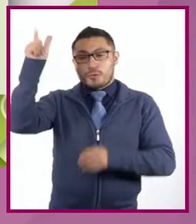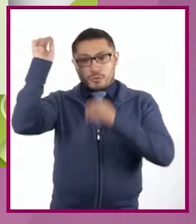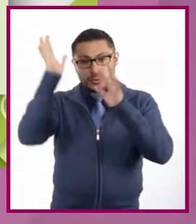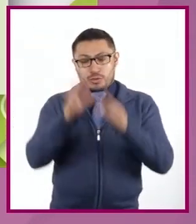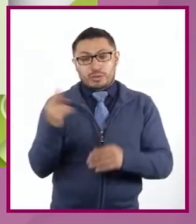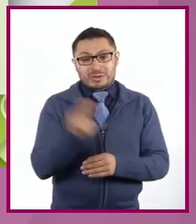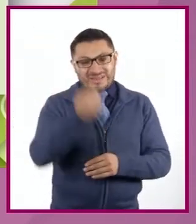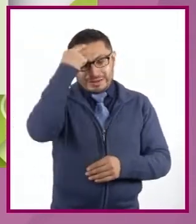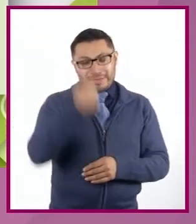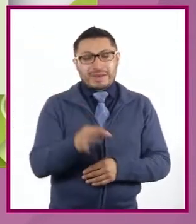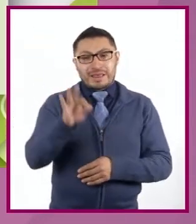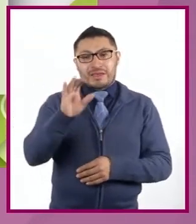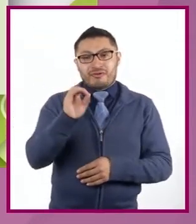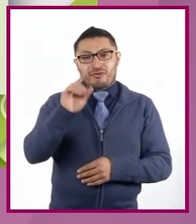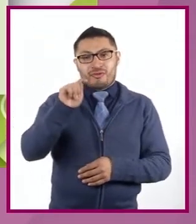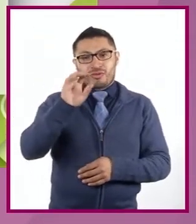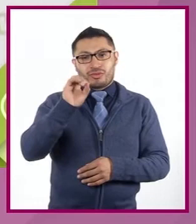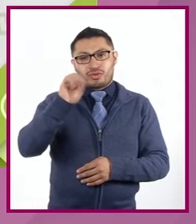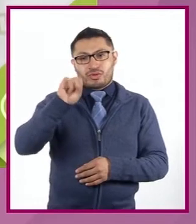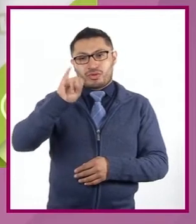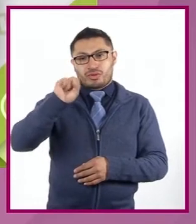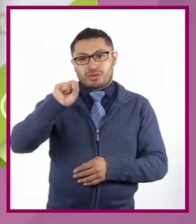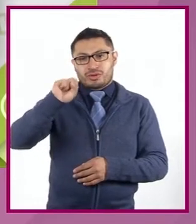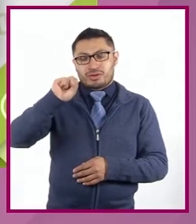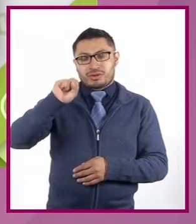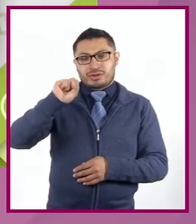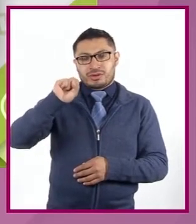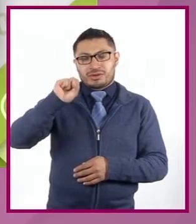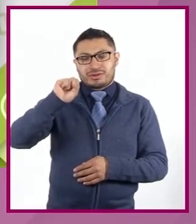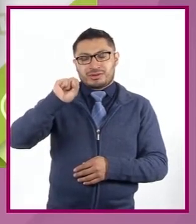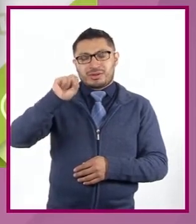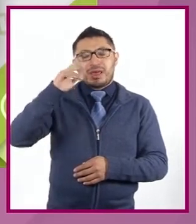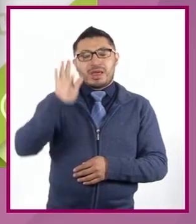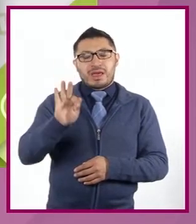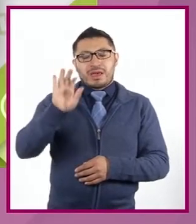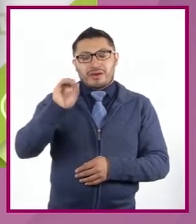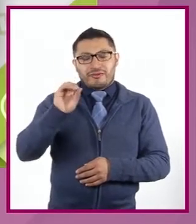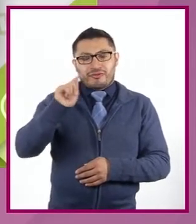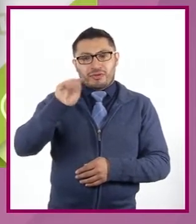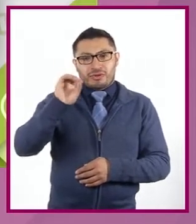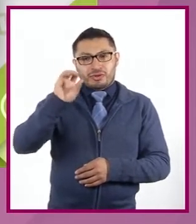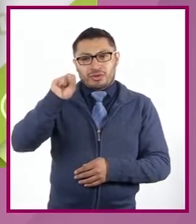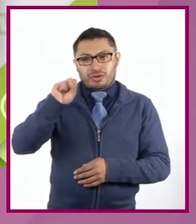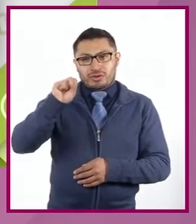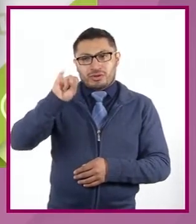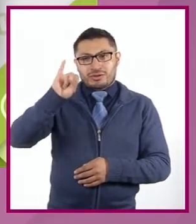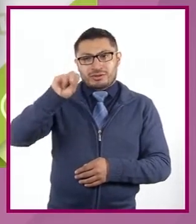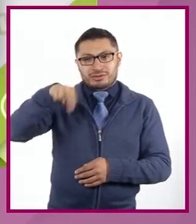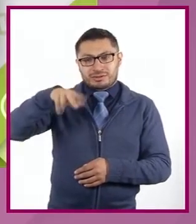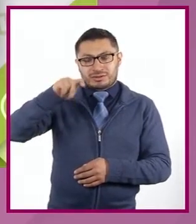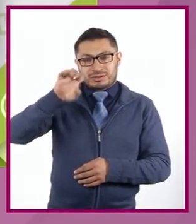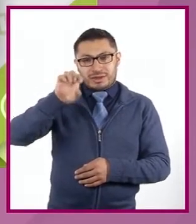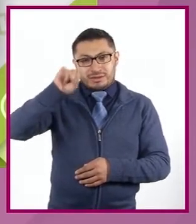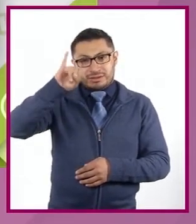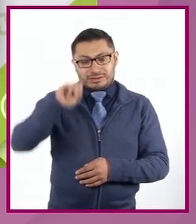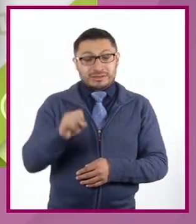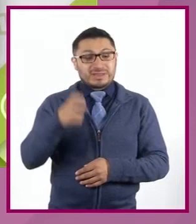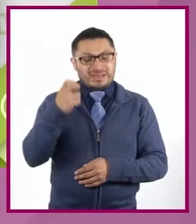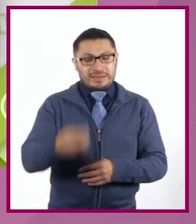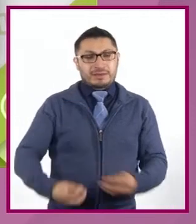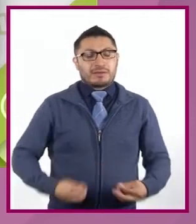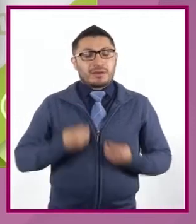la fotosíntesis y así poder crecer. Los árboles de la especie mejor adaptada a las condiciones del ambiente, con